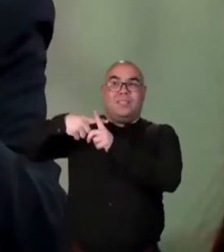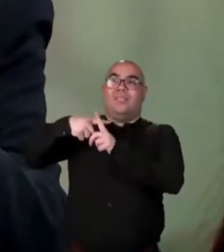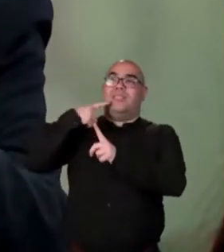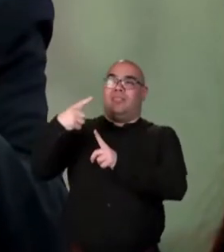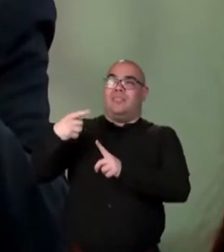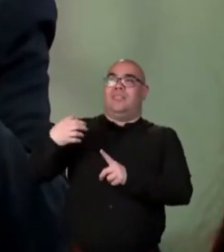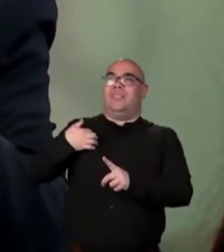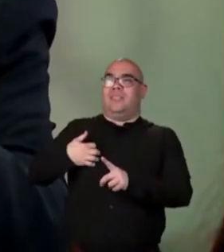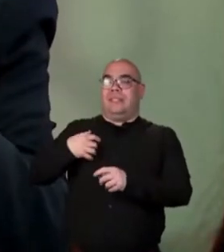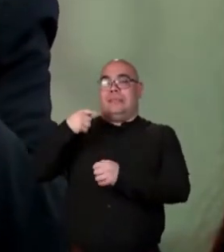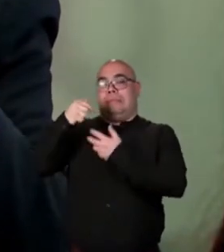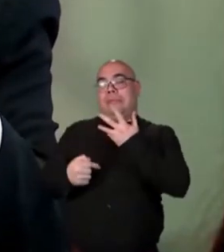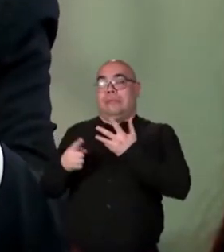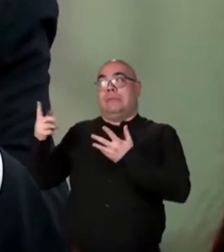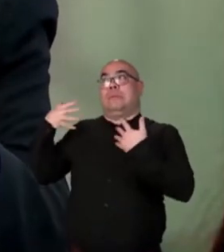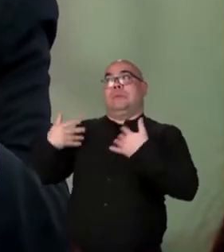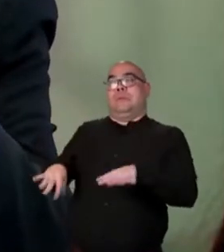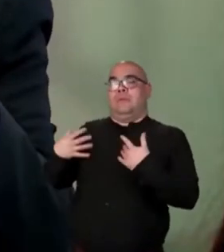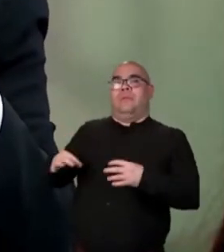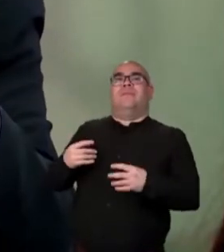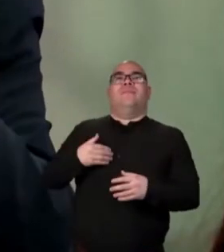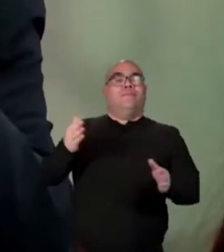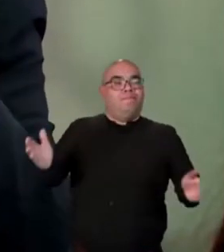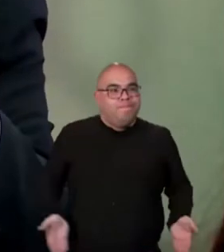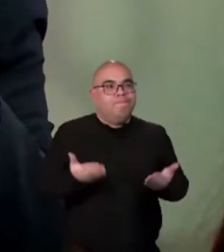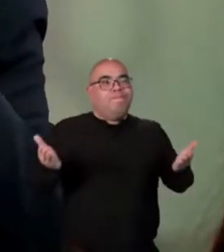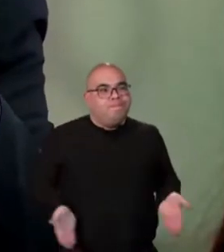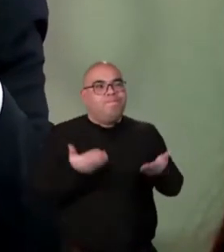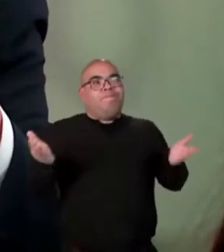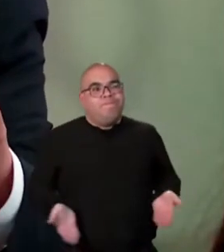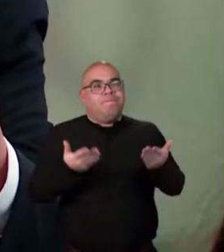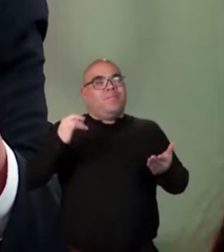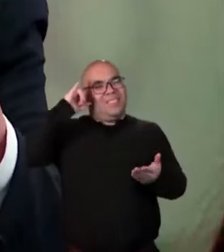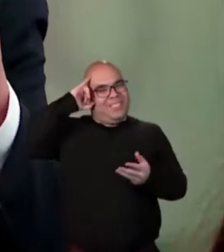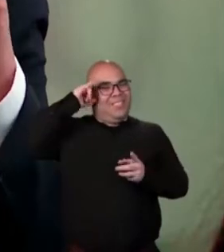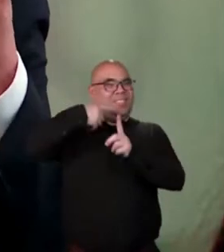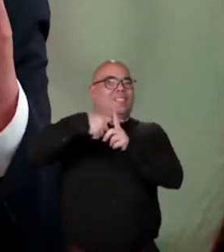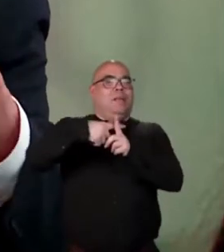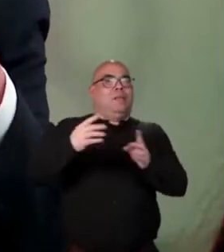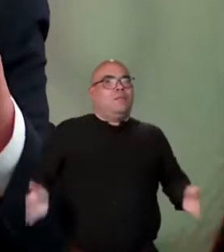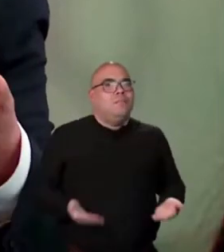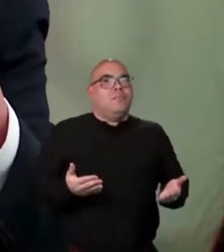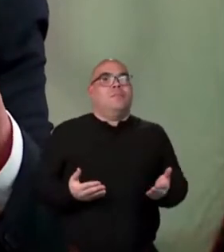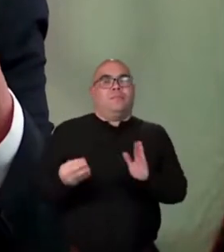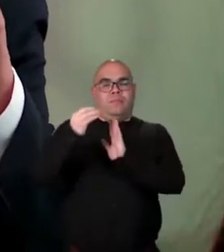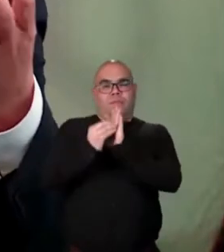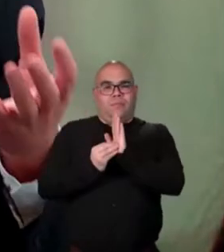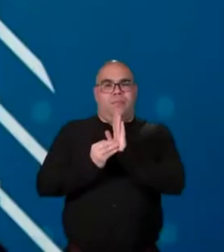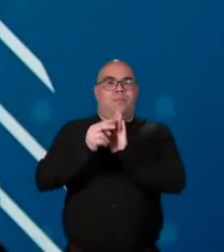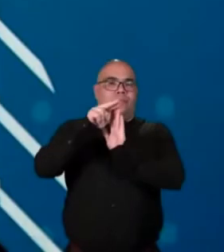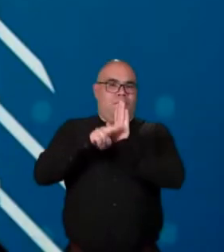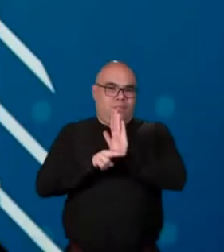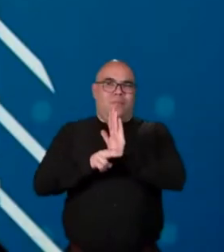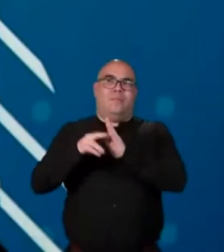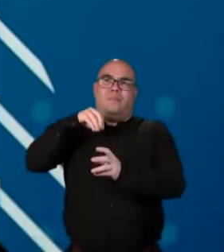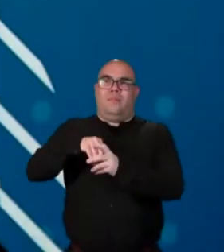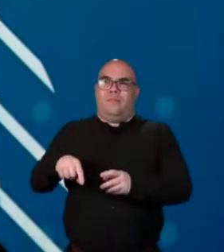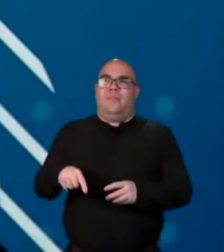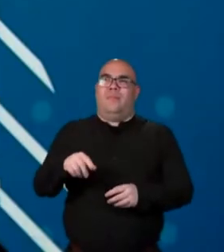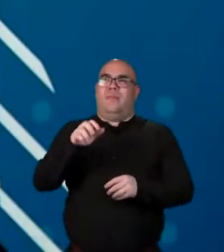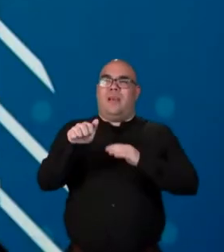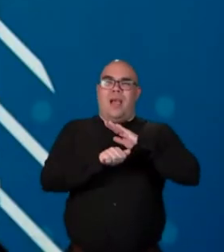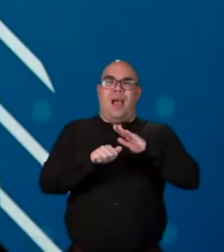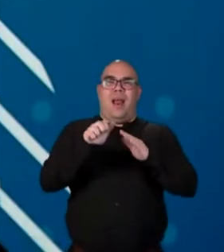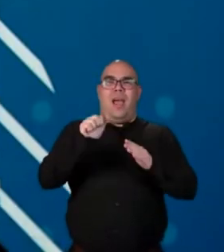viceministros y un tema que hemos impulsado nos ha llevado a tener toda una política que hoy trabajamos alrededor del sello harían digno que ese sello